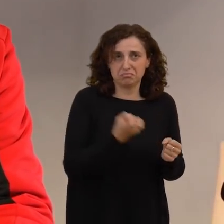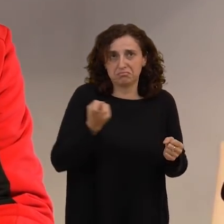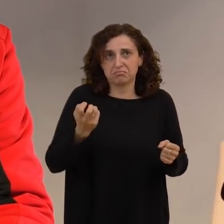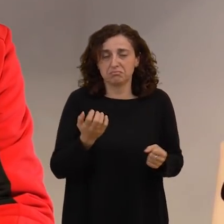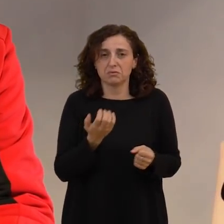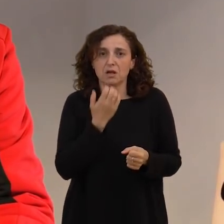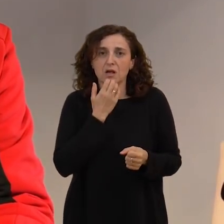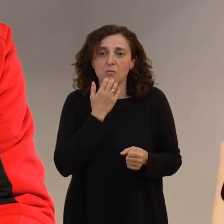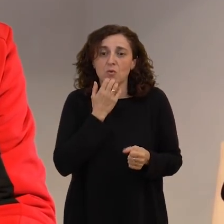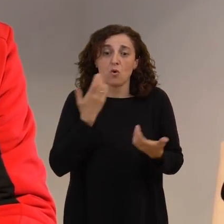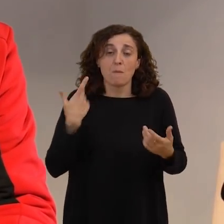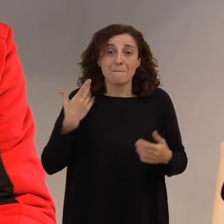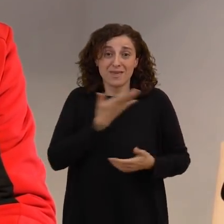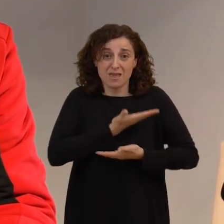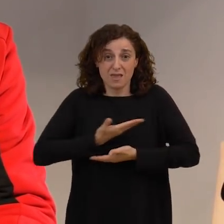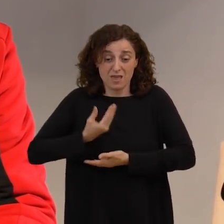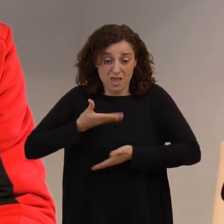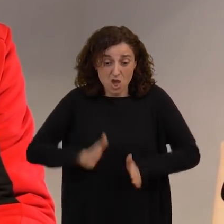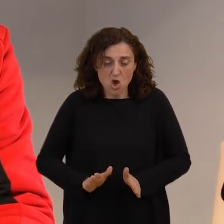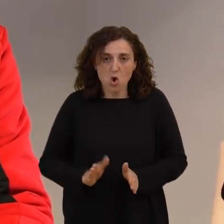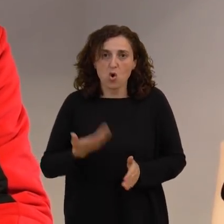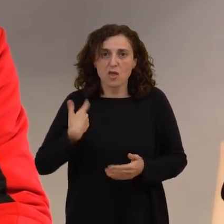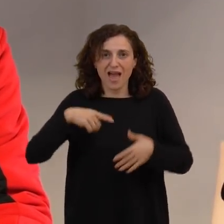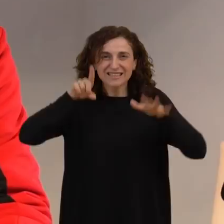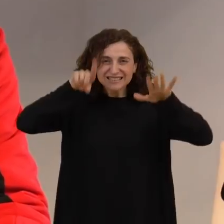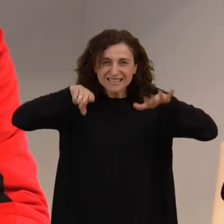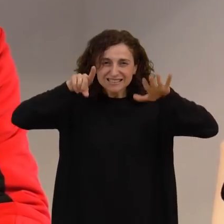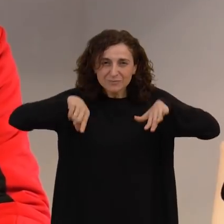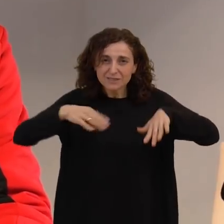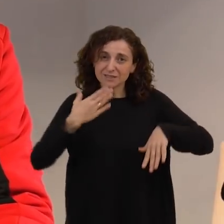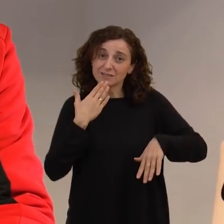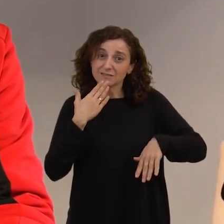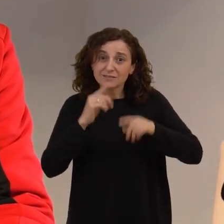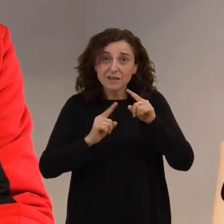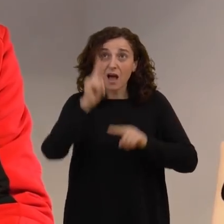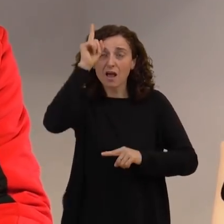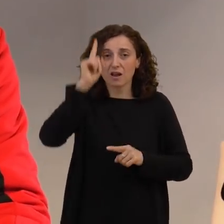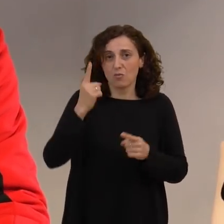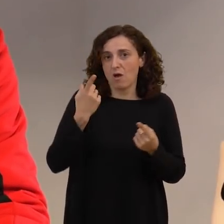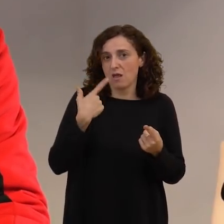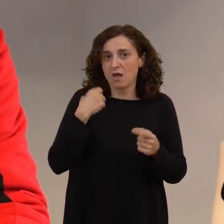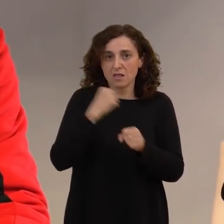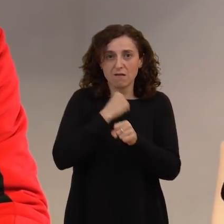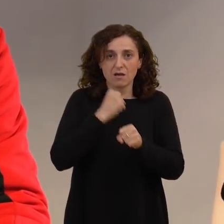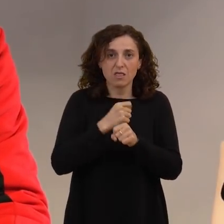Desde los... mi hijo ha estado aquí a los seis meses y ya estaba allá arriba oyendo ruidos.